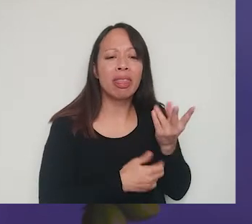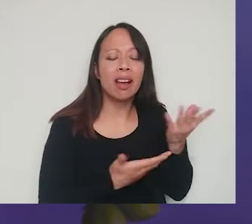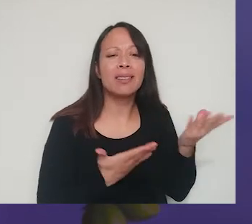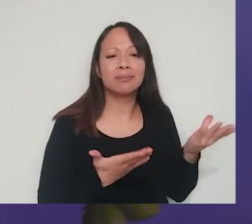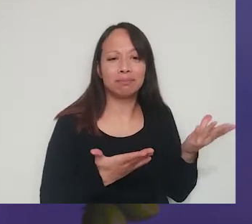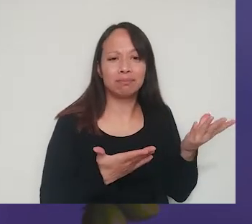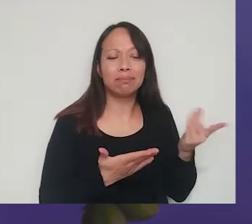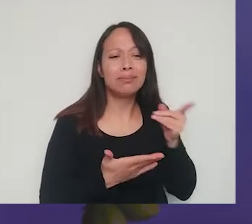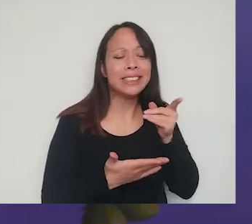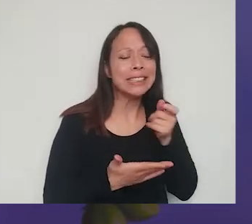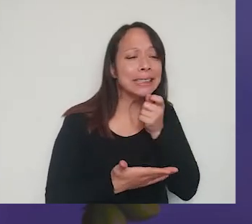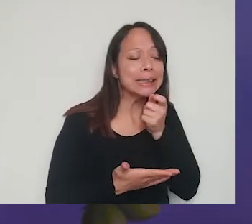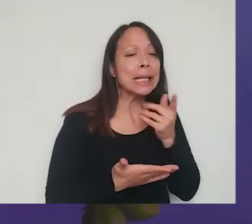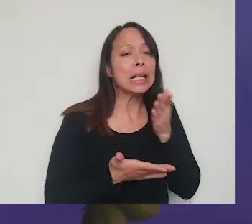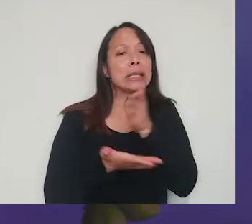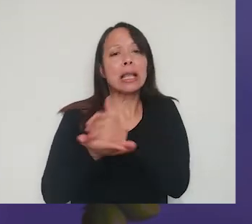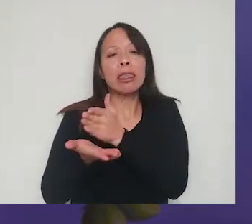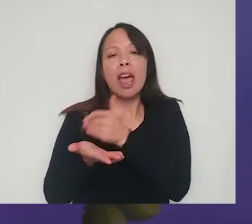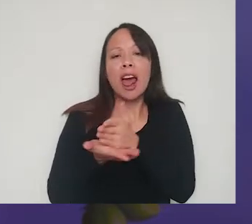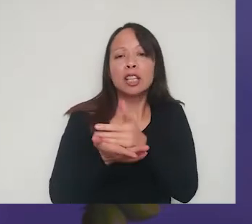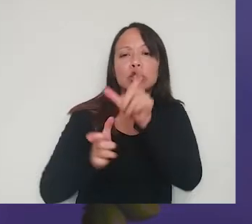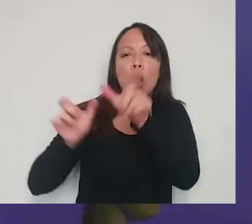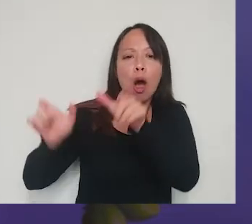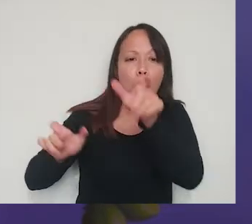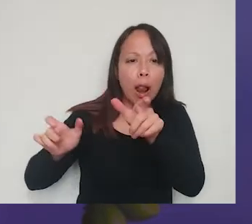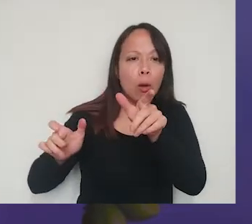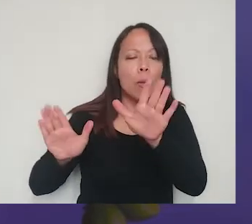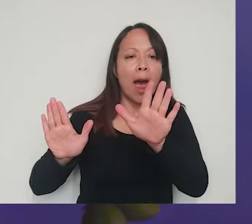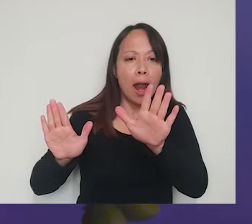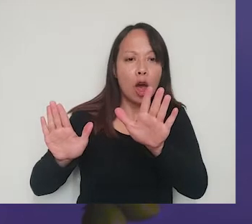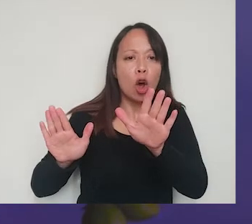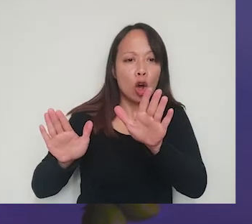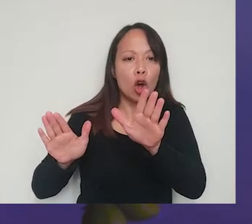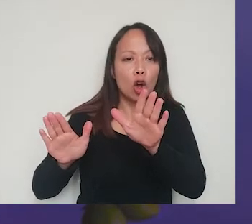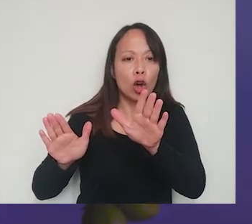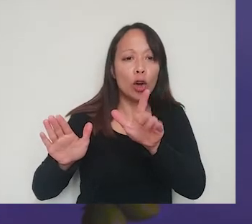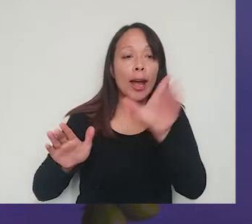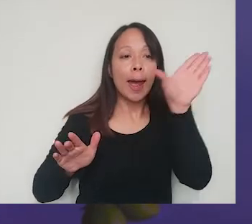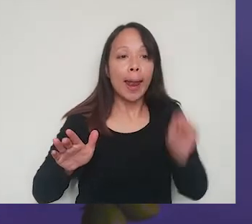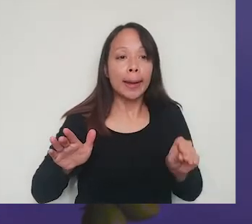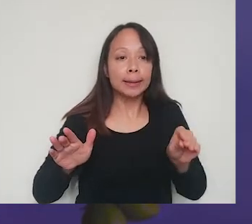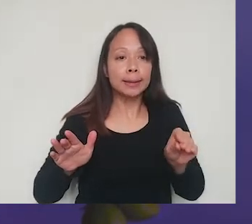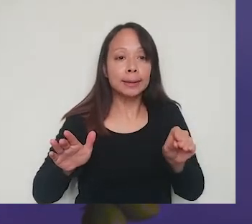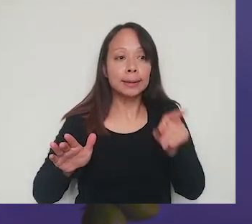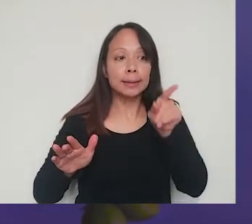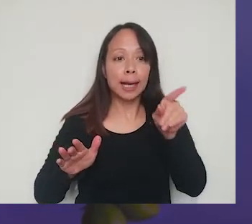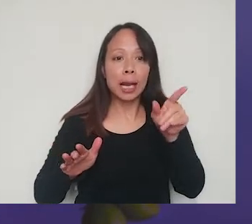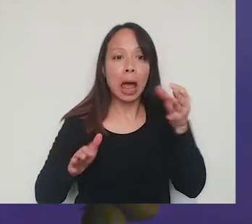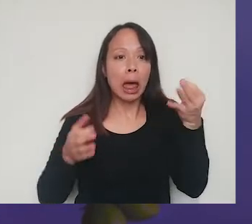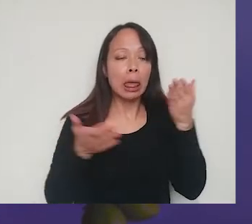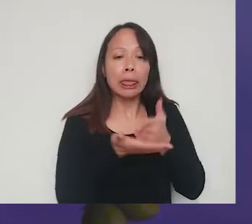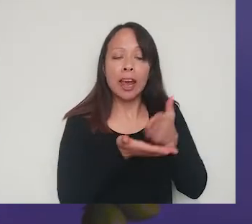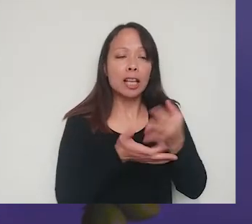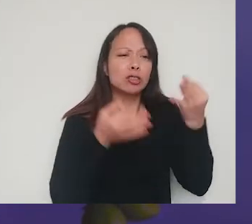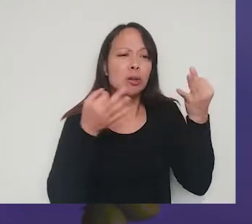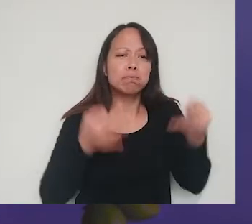Con lo cual, si bien tenemos todos estos derechos que son derechos humanos fundamentales, en el ámbito y en el derecho argentino ningún derecho